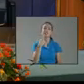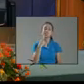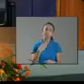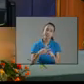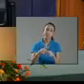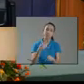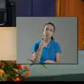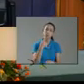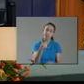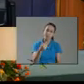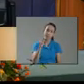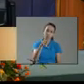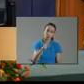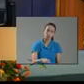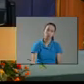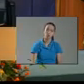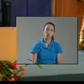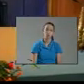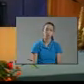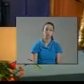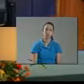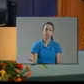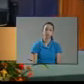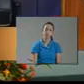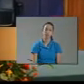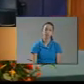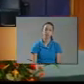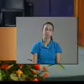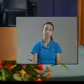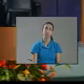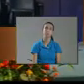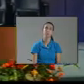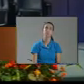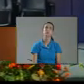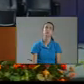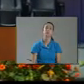Cuatro veces más va a recibir. Mire, mire la hermana, mire, mire.